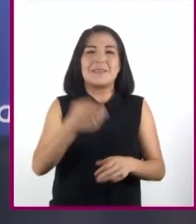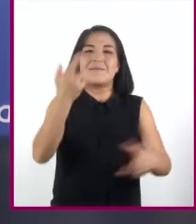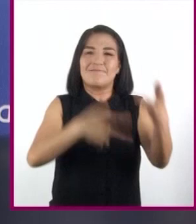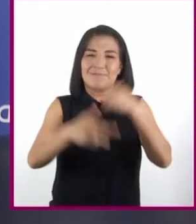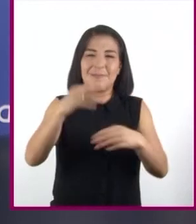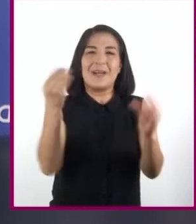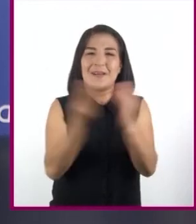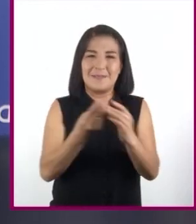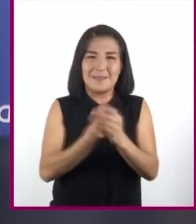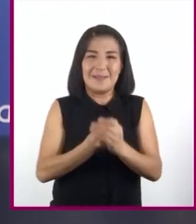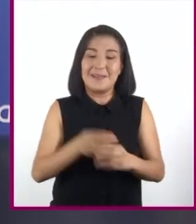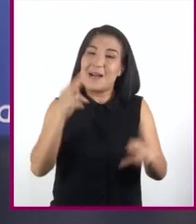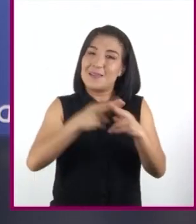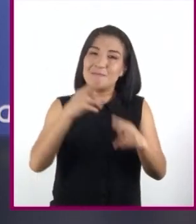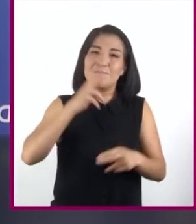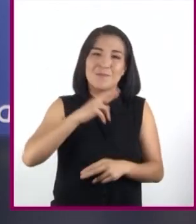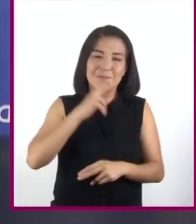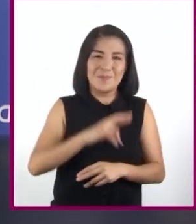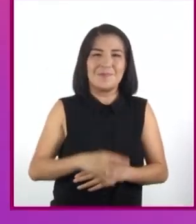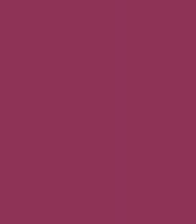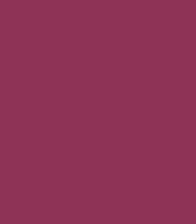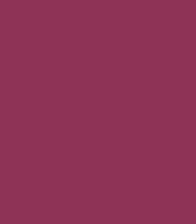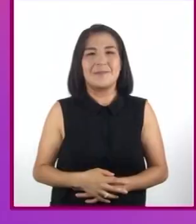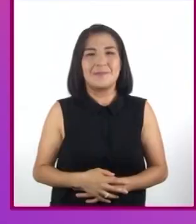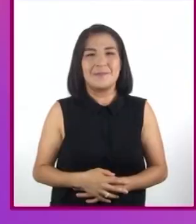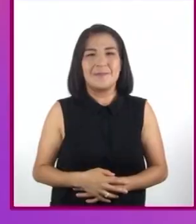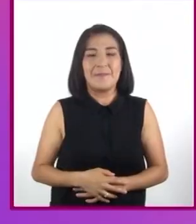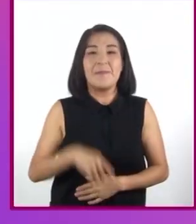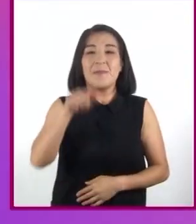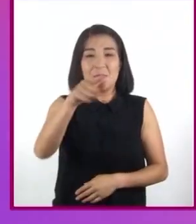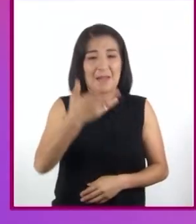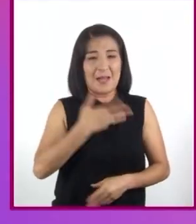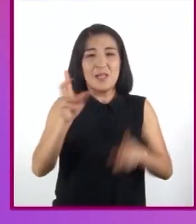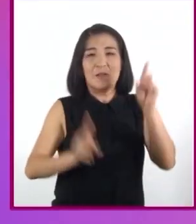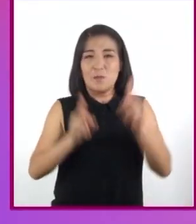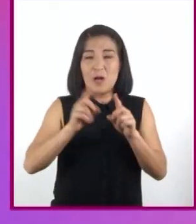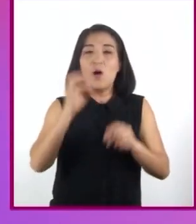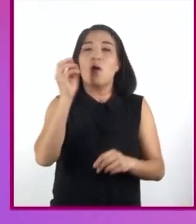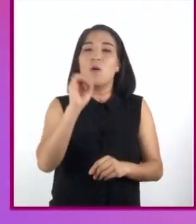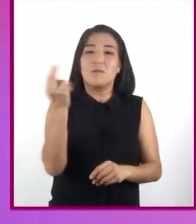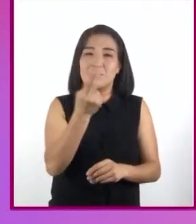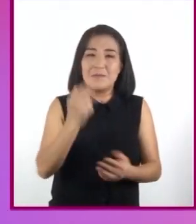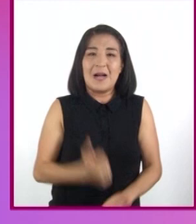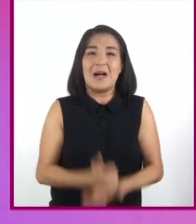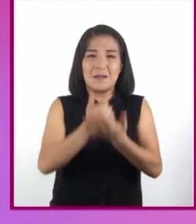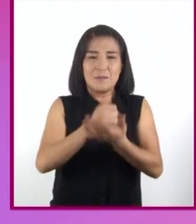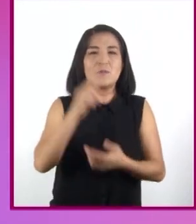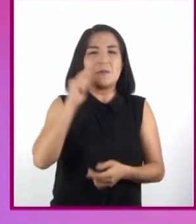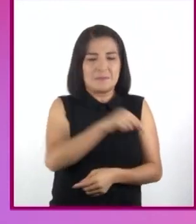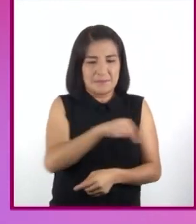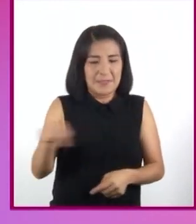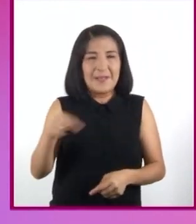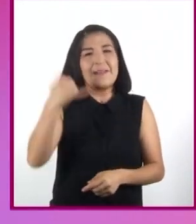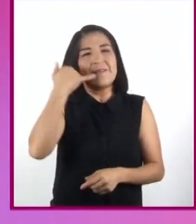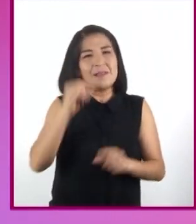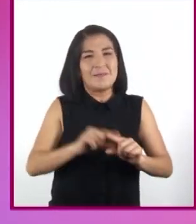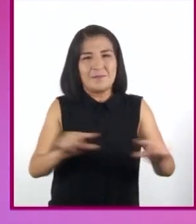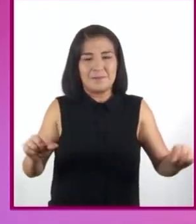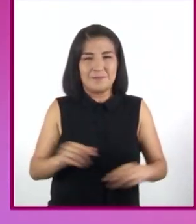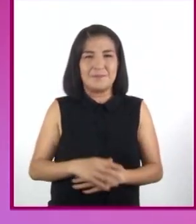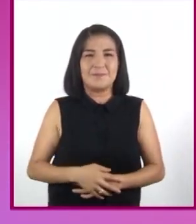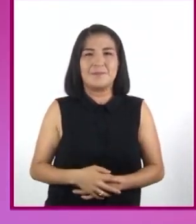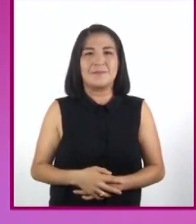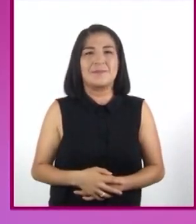Regreso a Clases. ¡Hasta la próxima! Si tienes dudas o necesitas ayuda, llama al Centro de Apoyo Pedagógico a